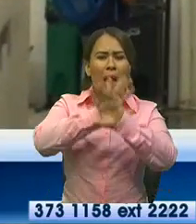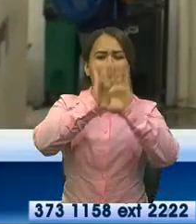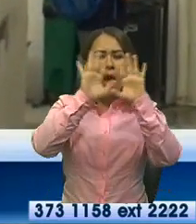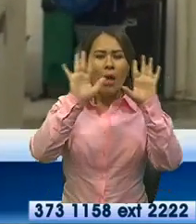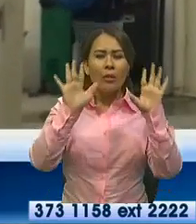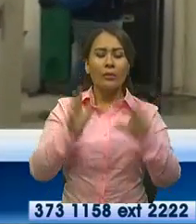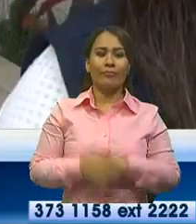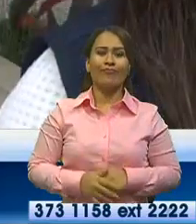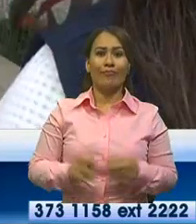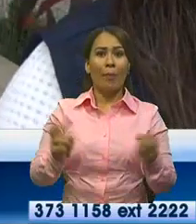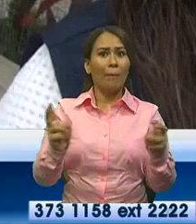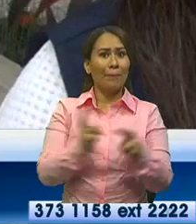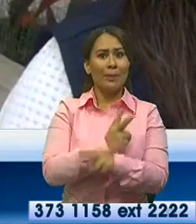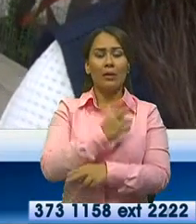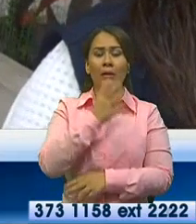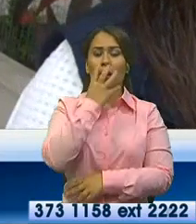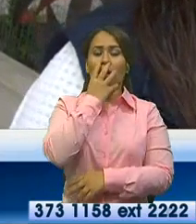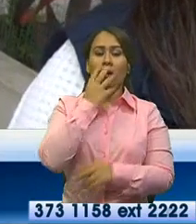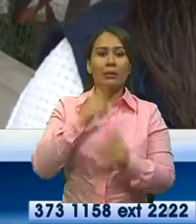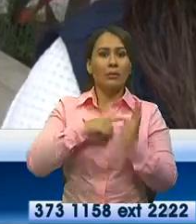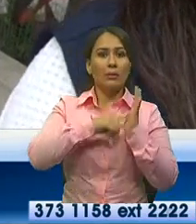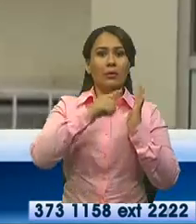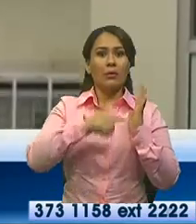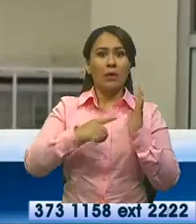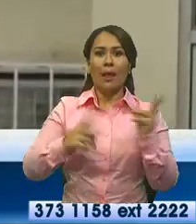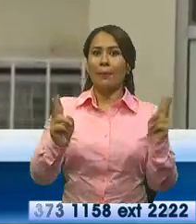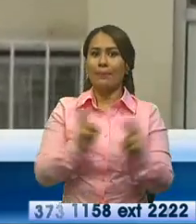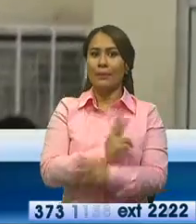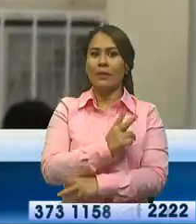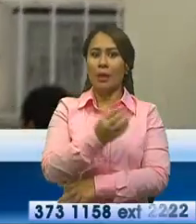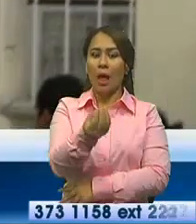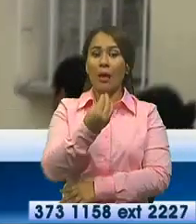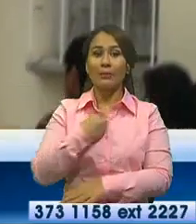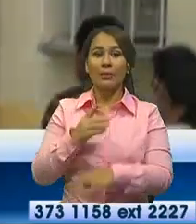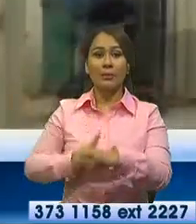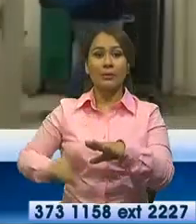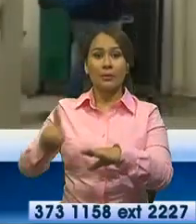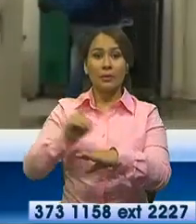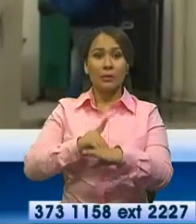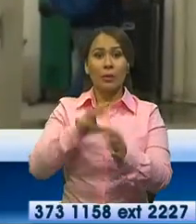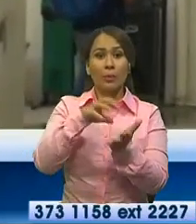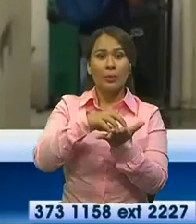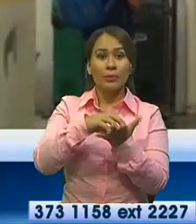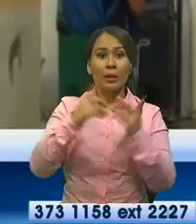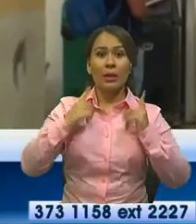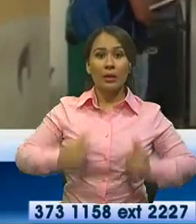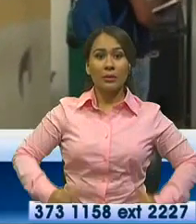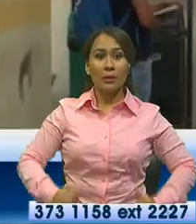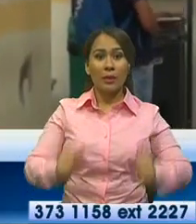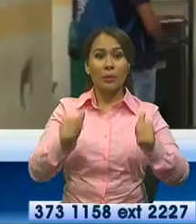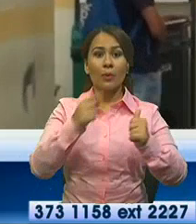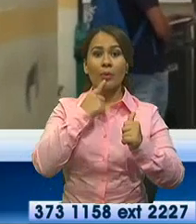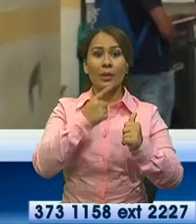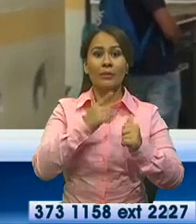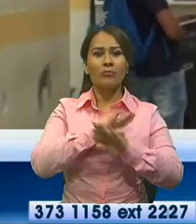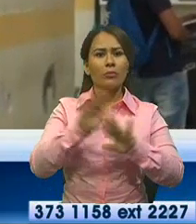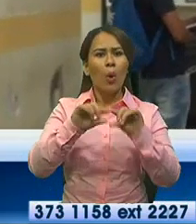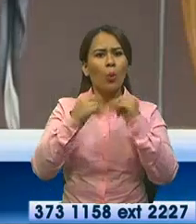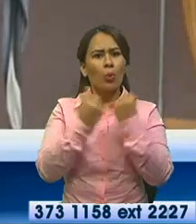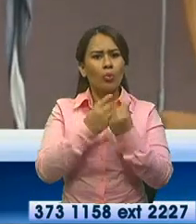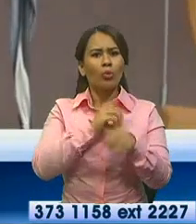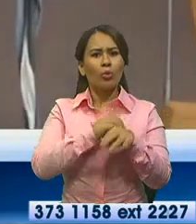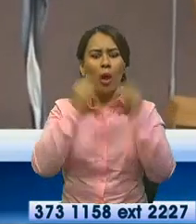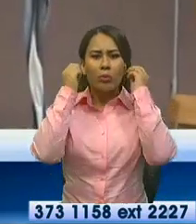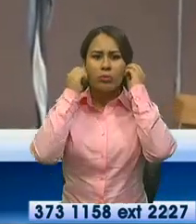en estado crítico. Declaraciones preliminares de la directora provincial de salud expresa que un grupo de médicos le brindaron los primeros